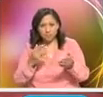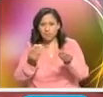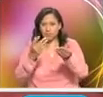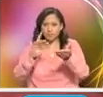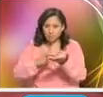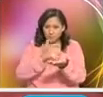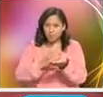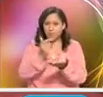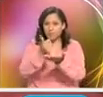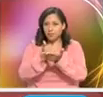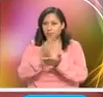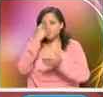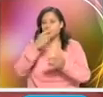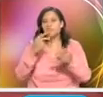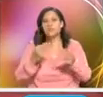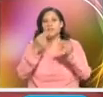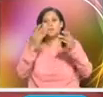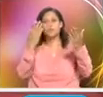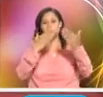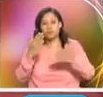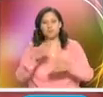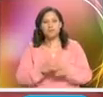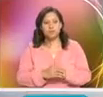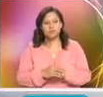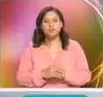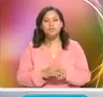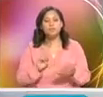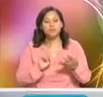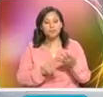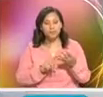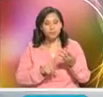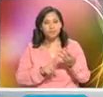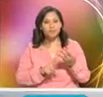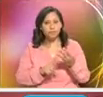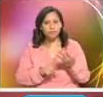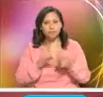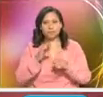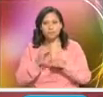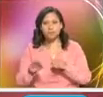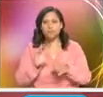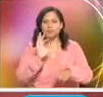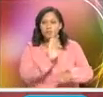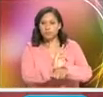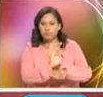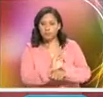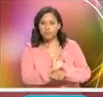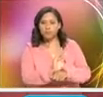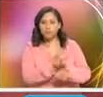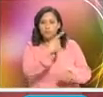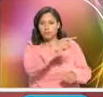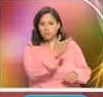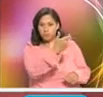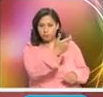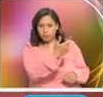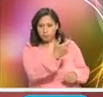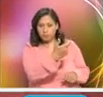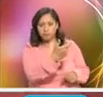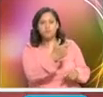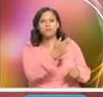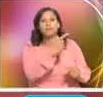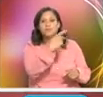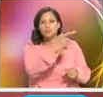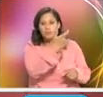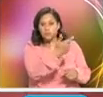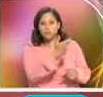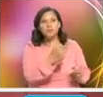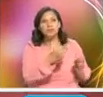para incrementar tus servicios y operar mejor. Okay. Y finalmente te protegemos la inversión. Defendemos tu inversión.